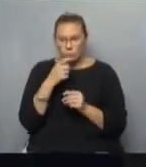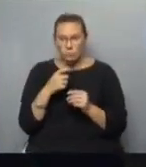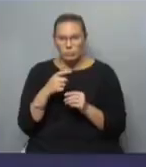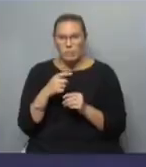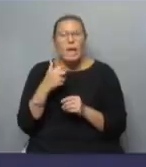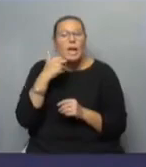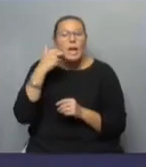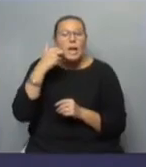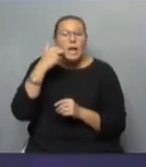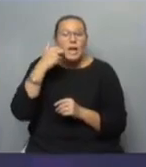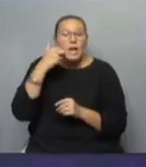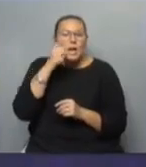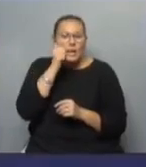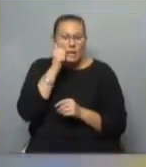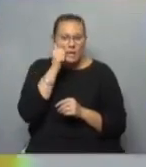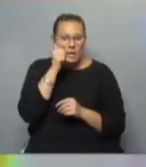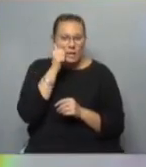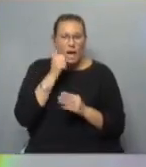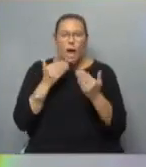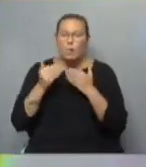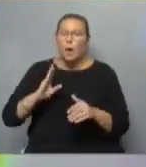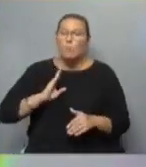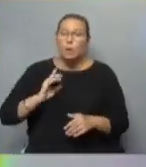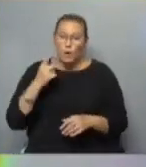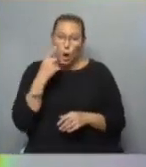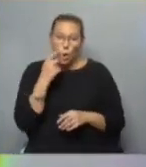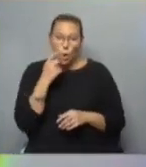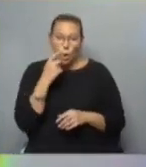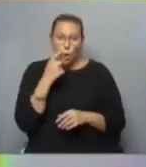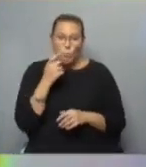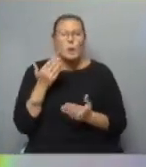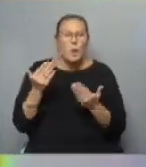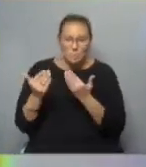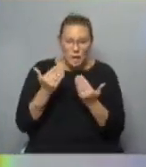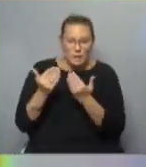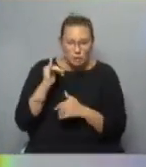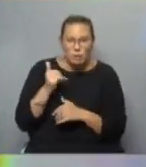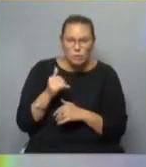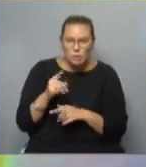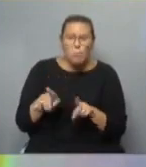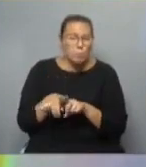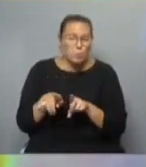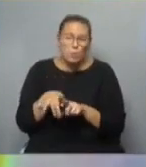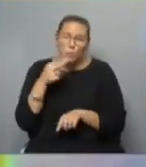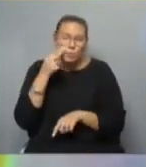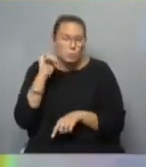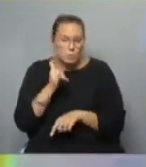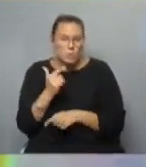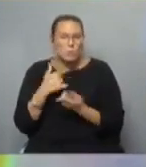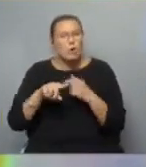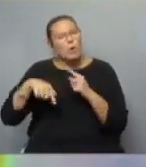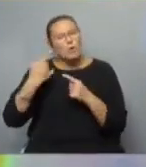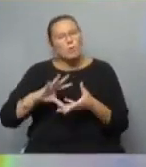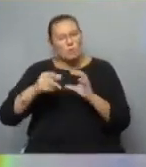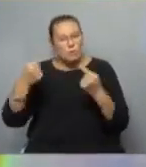qué edad? Y voy a hablar de las mujeres porque los hombres son muy parecidos, ojo, tienen las mismas problemáticas, pero de otra